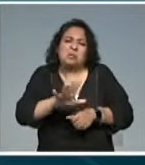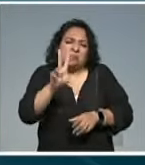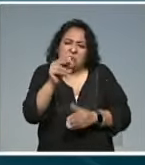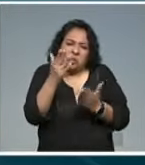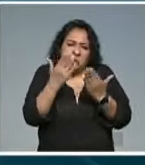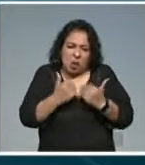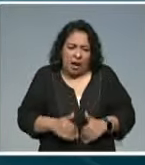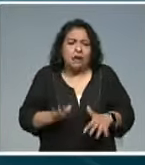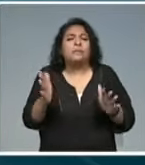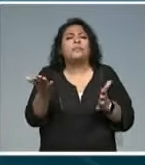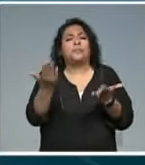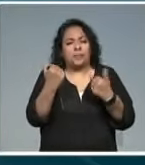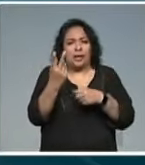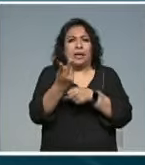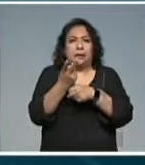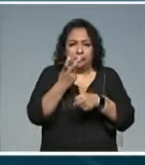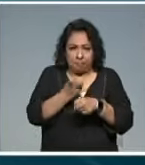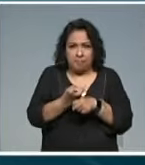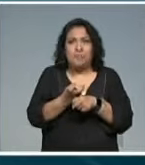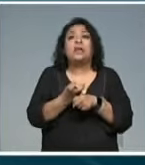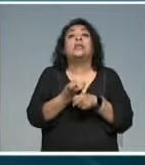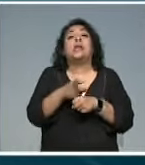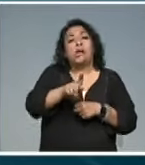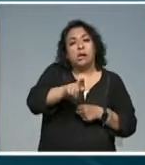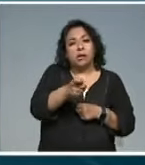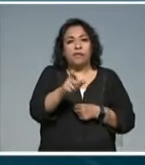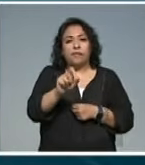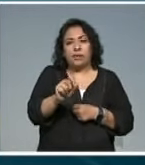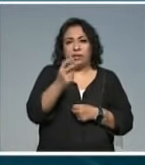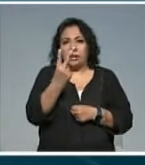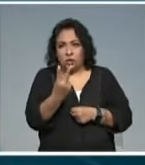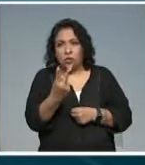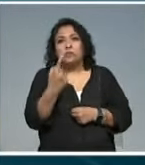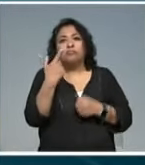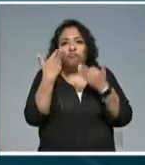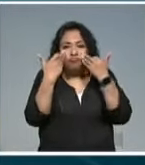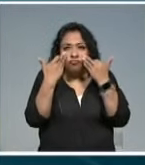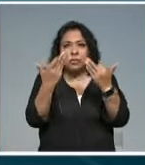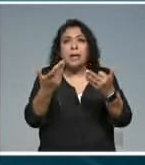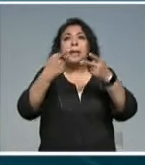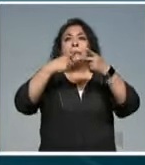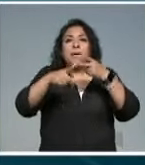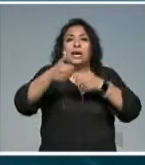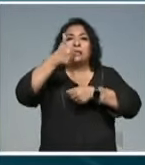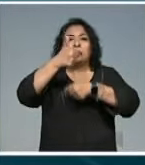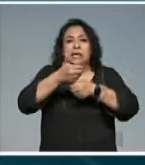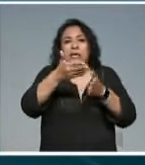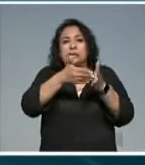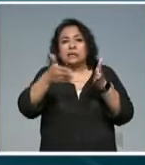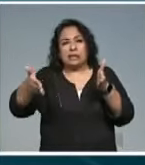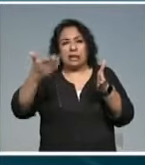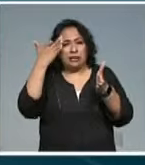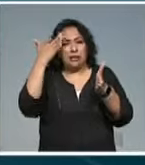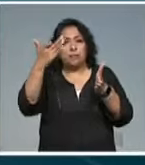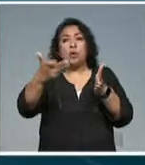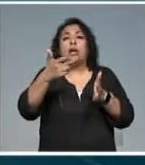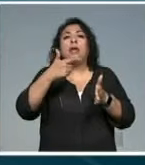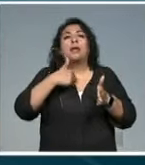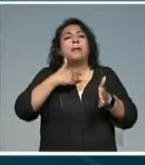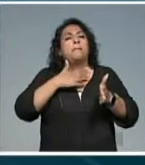que los invito a que sintonicen Canal 22 para atestiguar el inicio de la sexta temporada de Me Canso Ganso, el